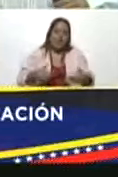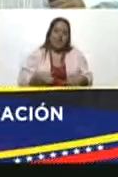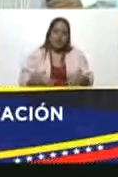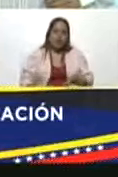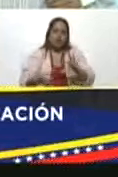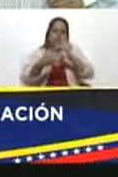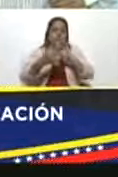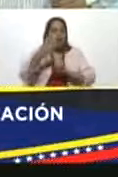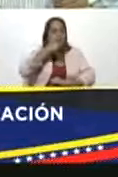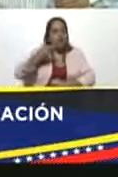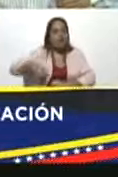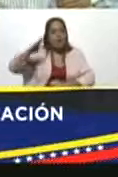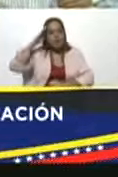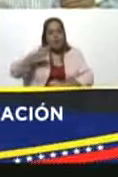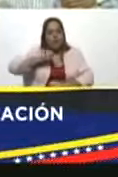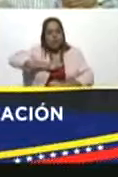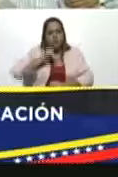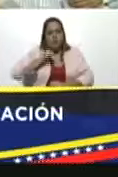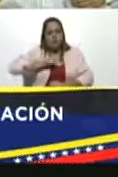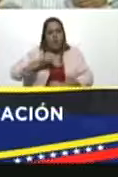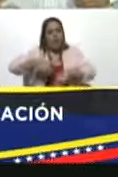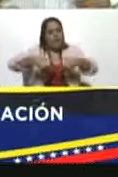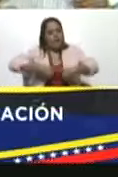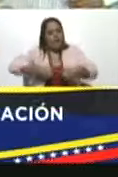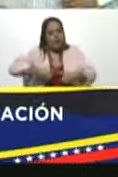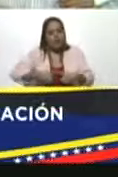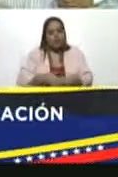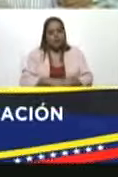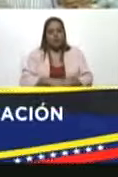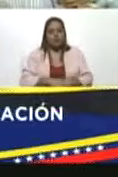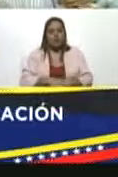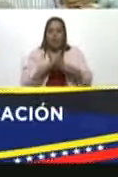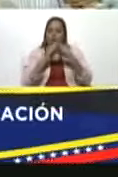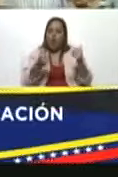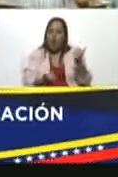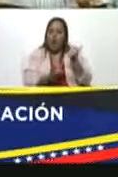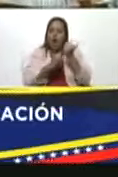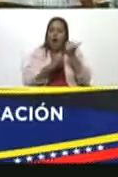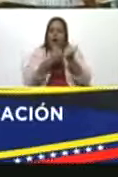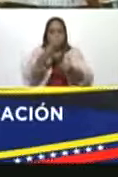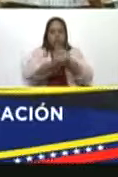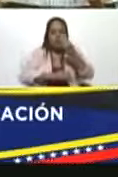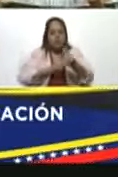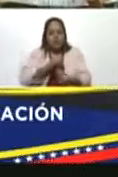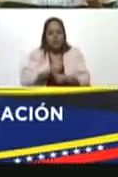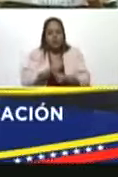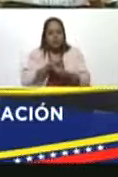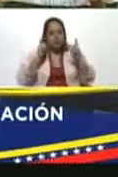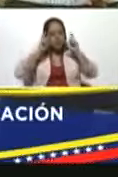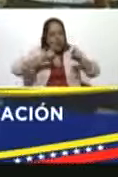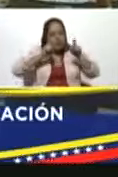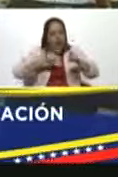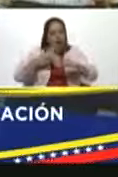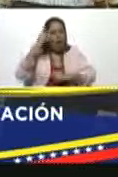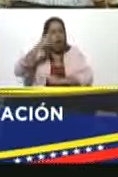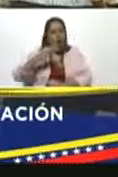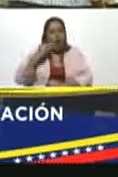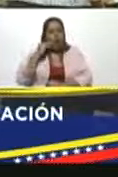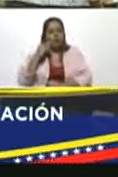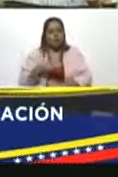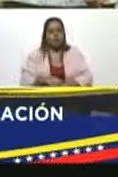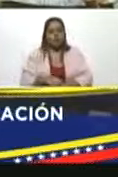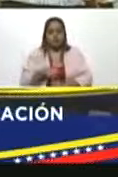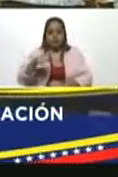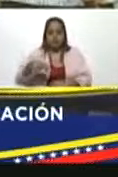Unión Cívico-Militar-Policial con gran esfuerzo por todo el apoyo que usted está haciendo para formar a nuestros jóvenes. Nos